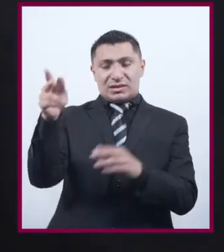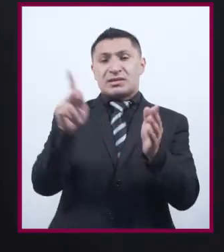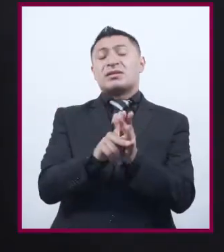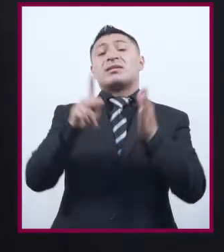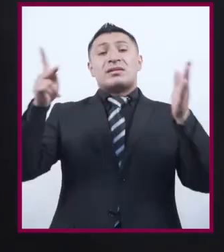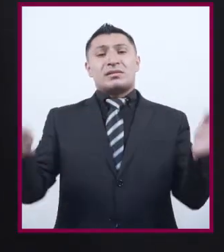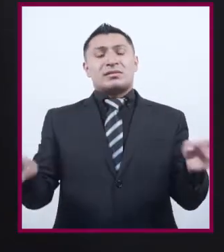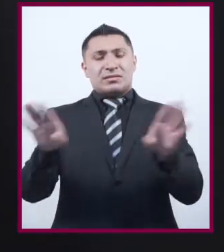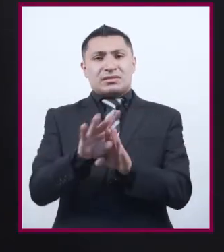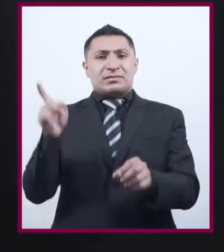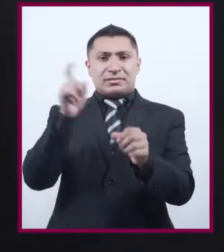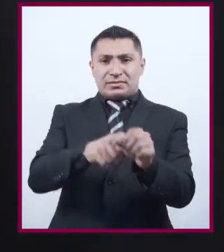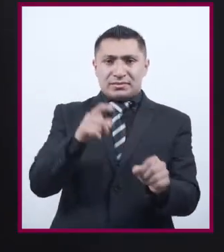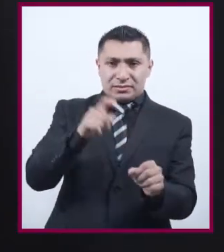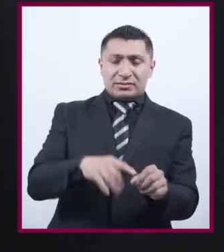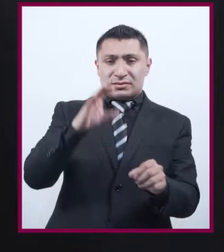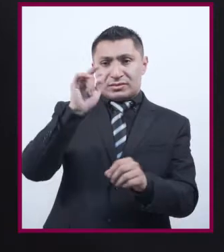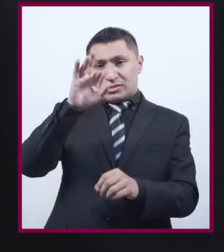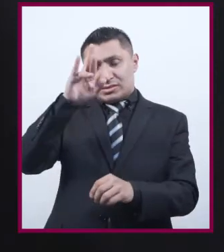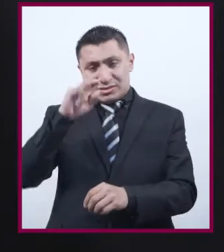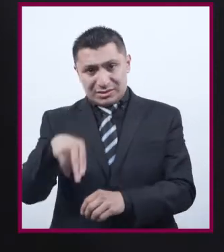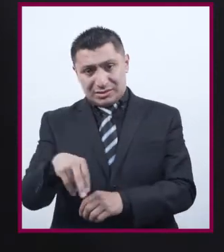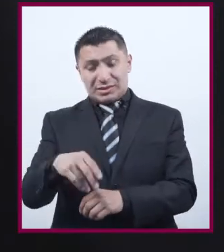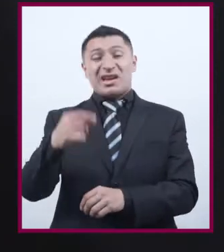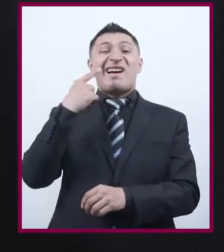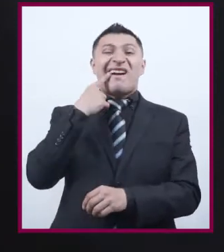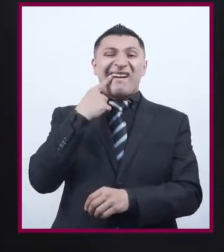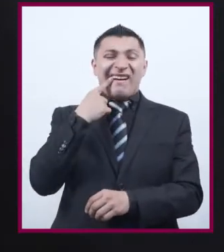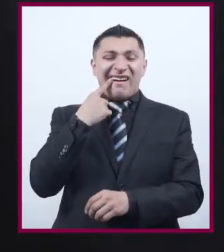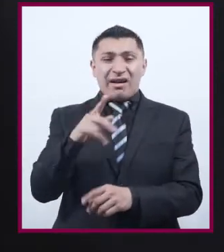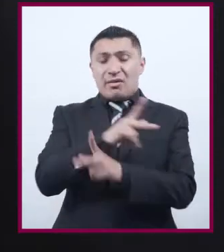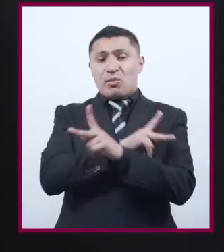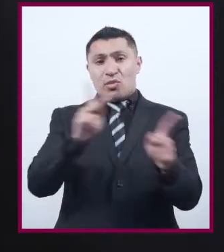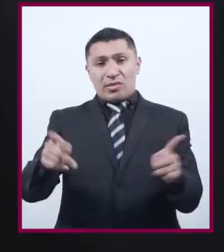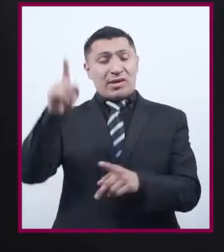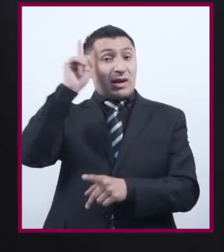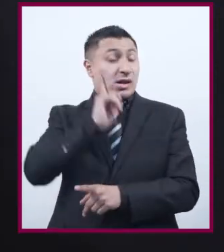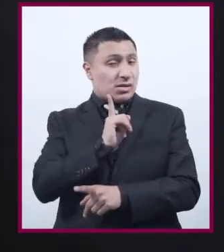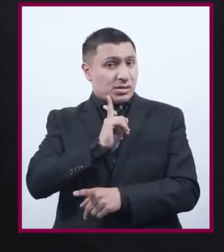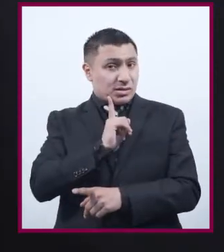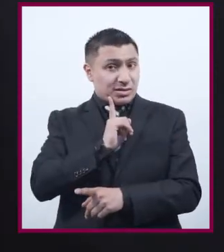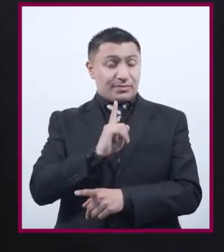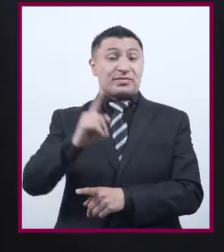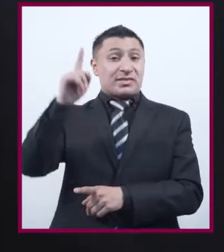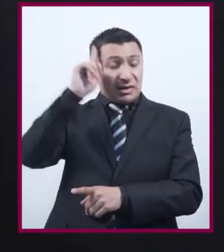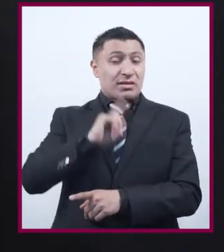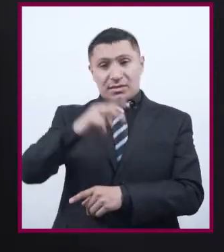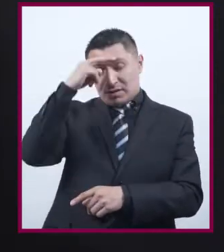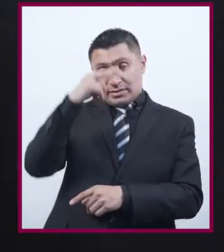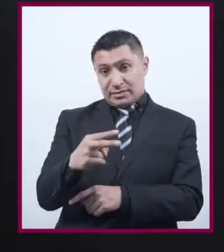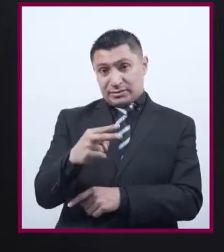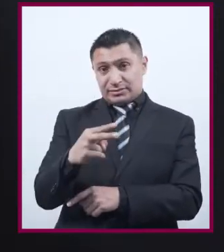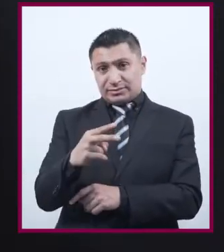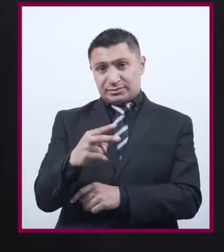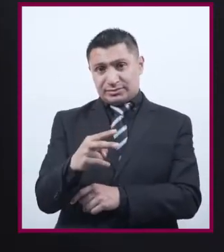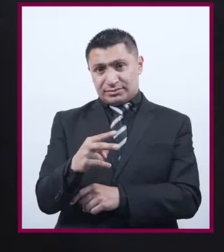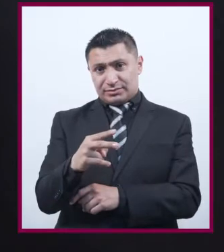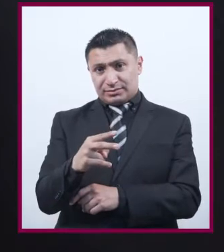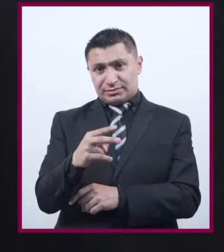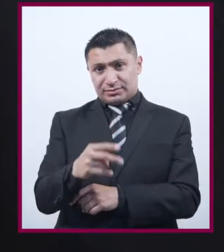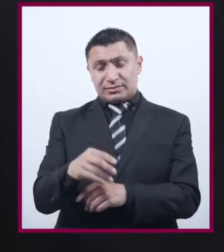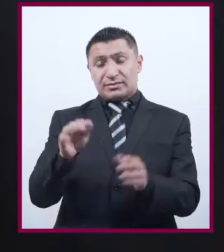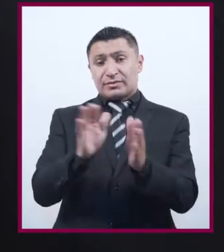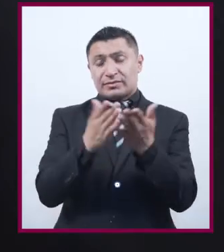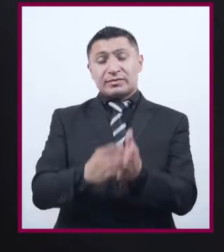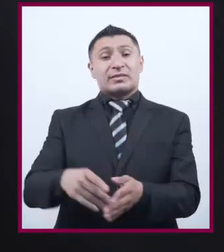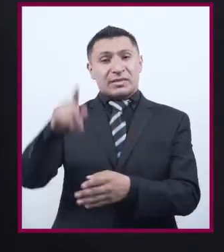Este periódico se sumó a publicaciones como El Clarín, El Colmillo Público, La Mujer Mexicana,